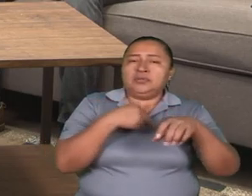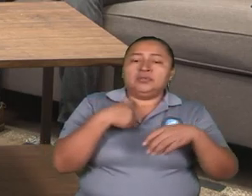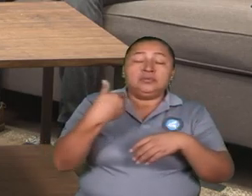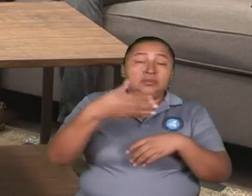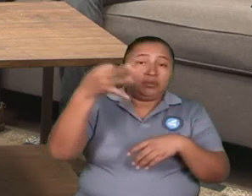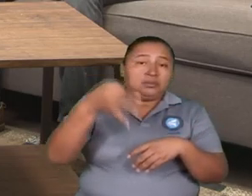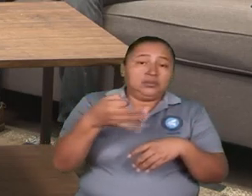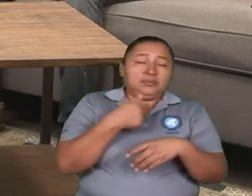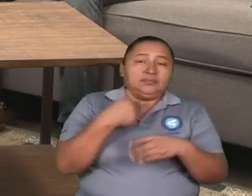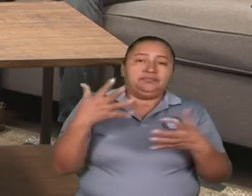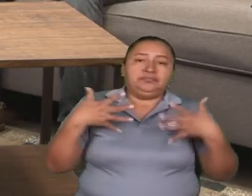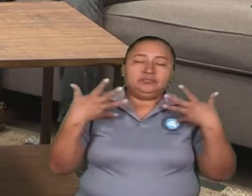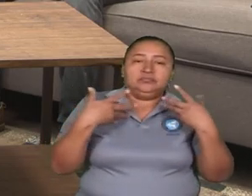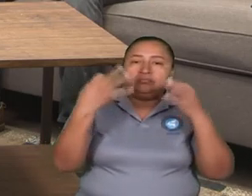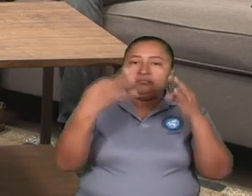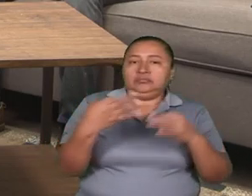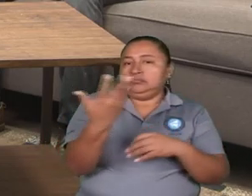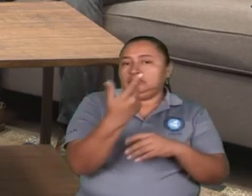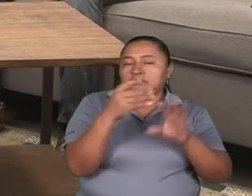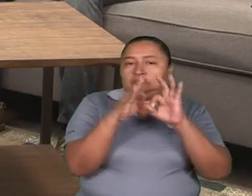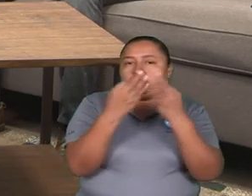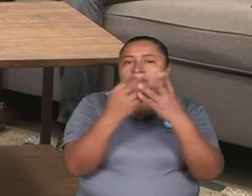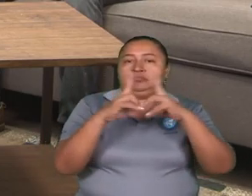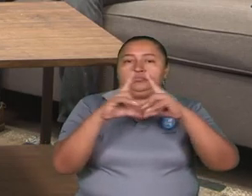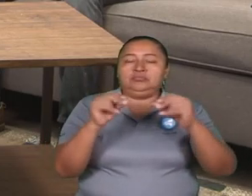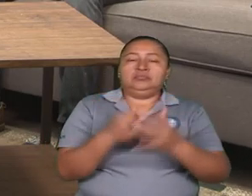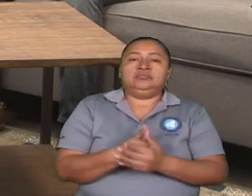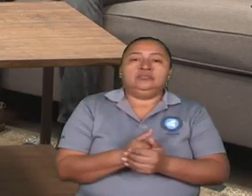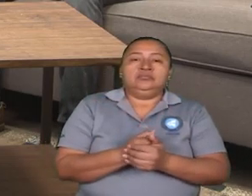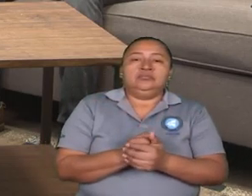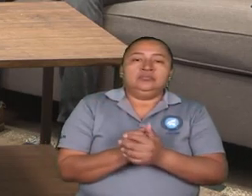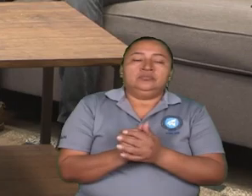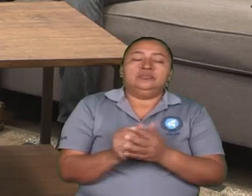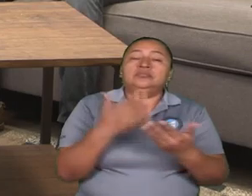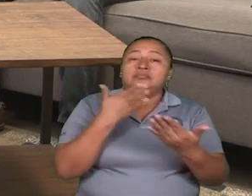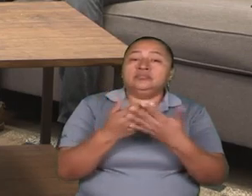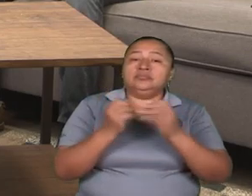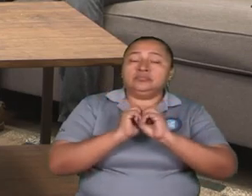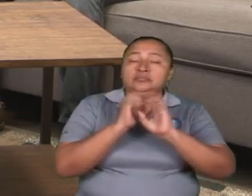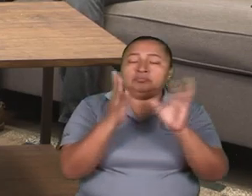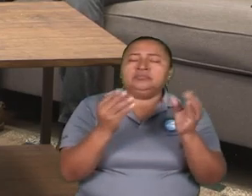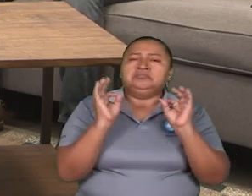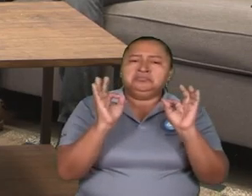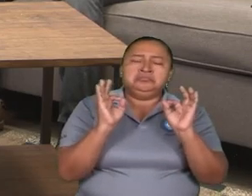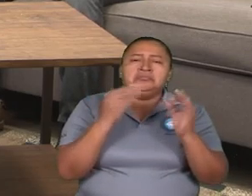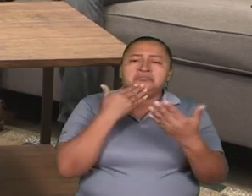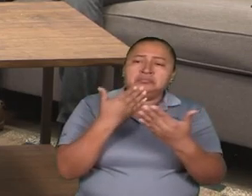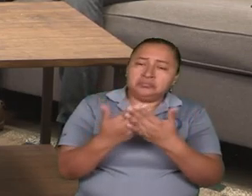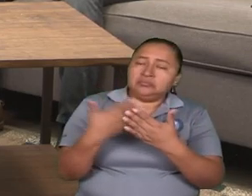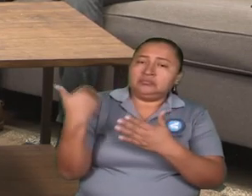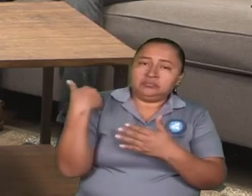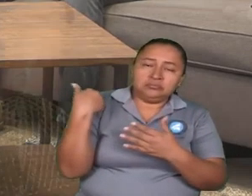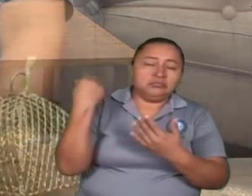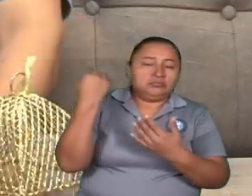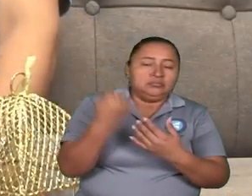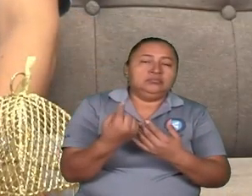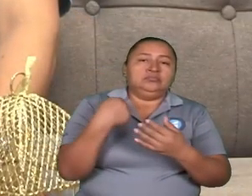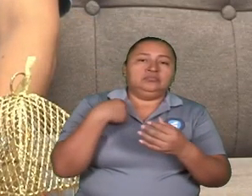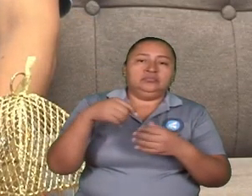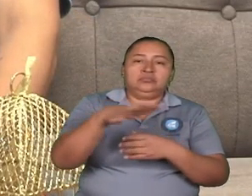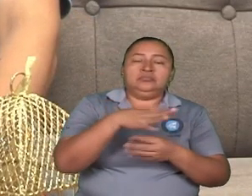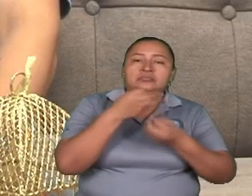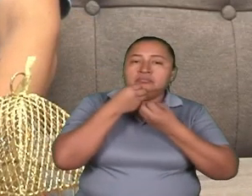garantizar la alegría y el bienestar de las familias nicaragüenses. Buenos días, así es. Muchas gracias siempre por este espacio para estar informando a